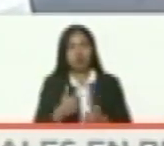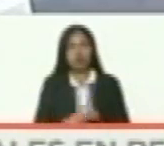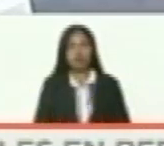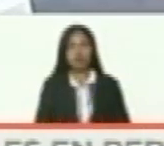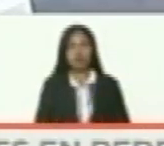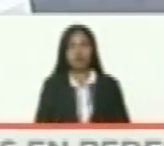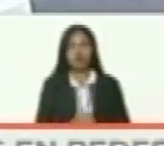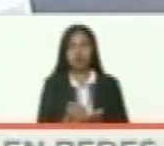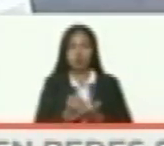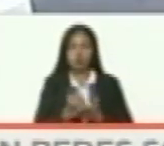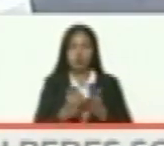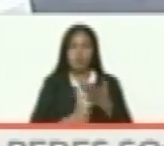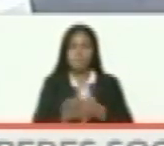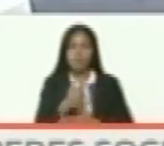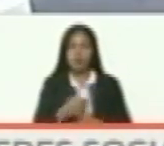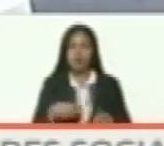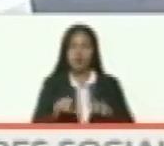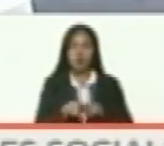solidario,